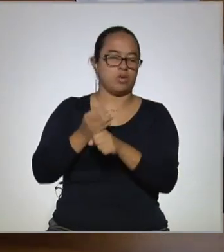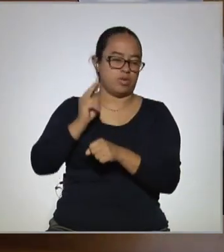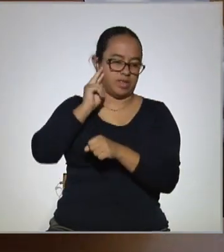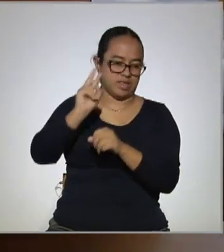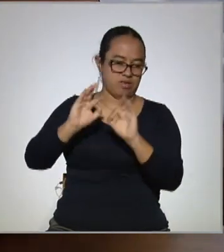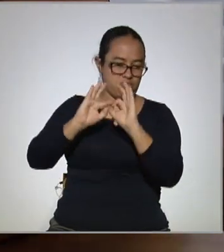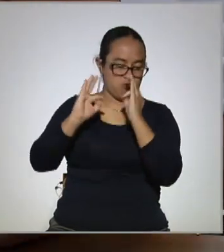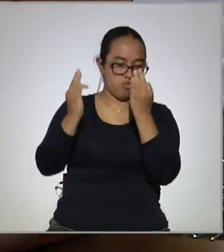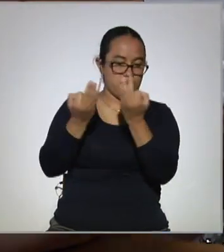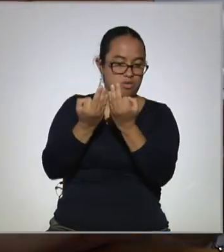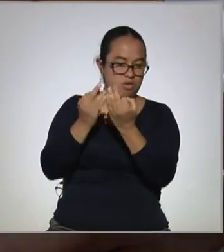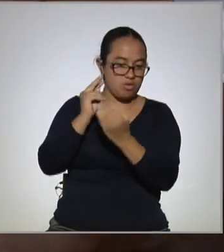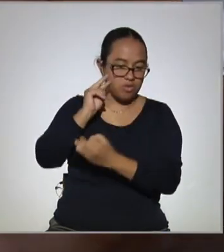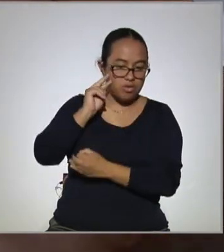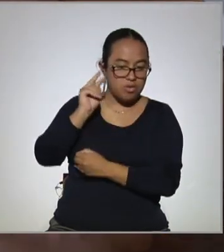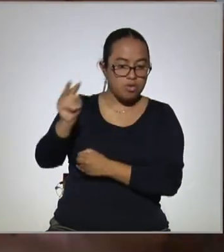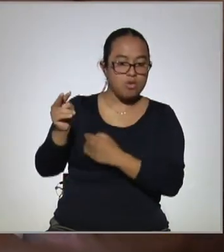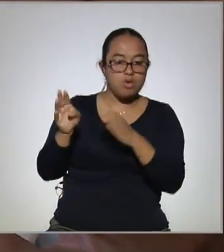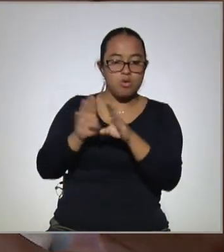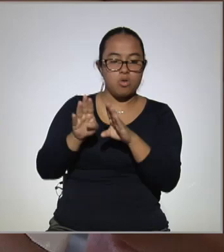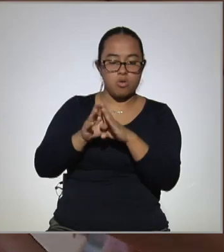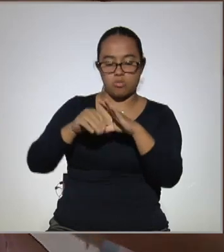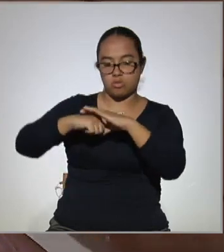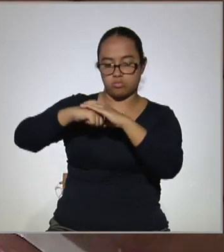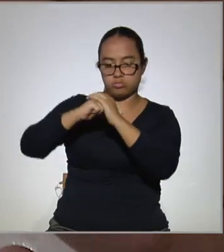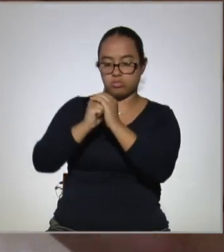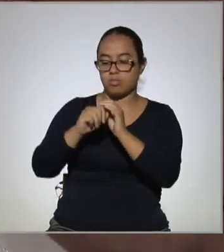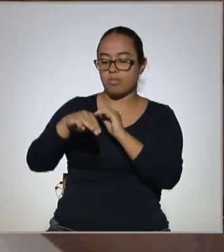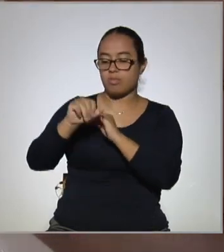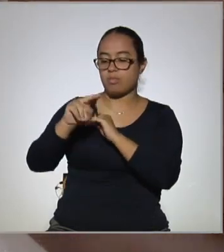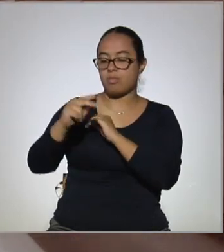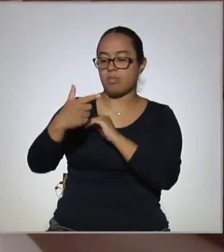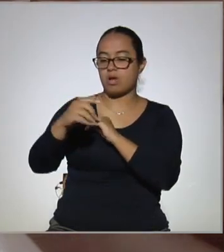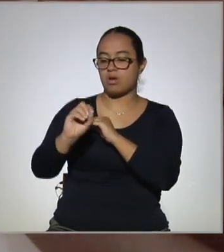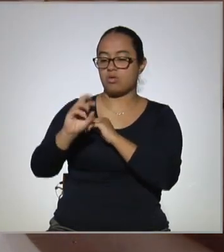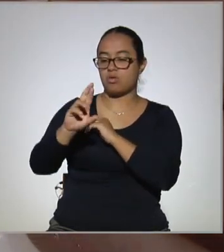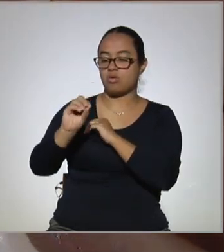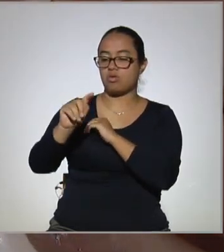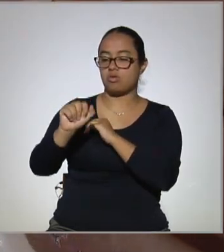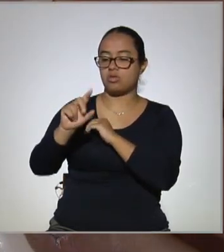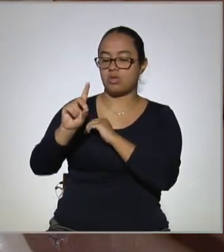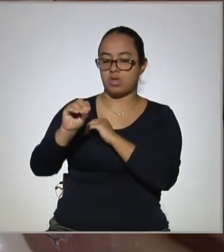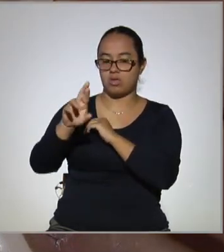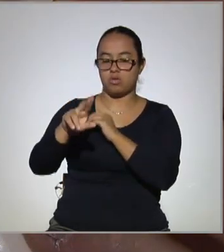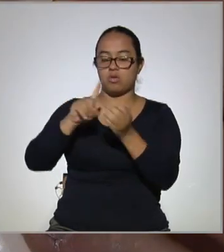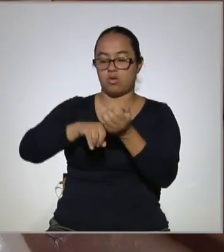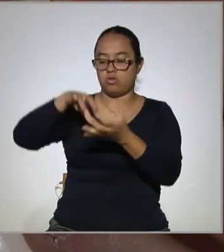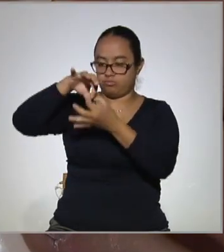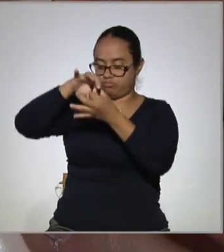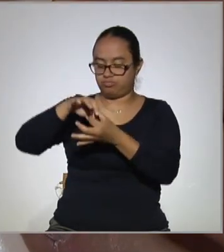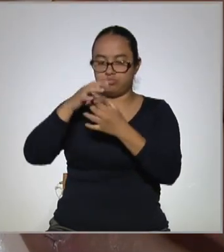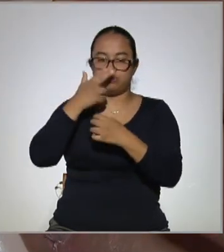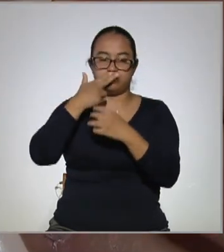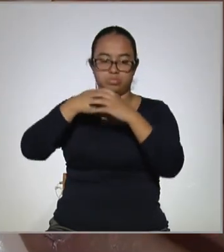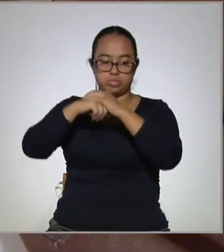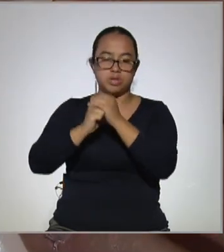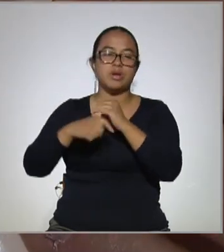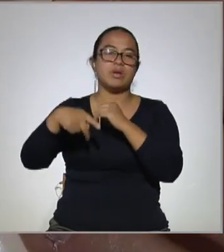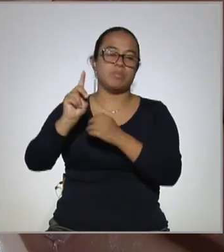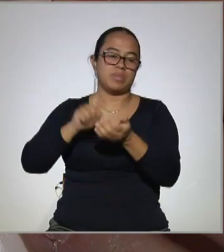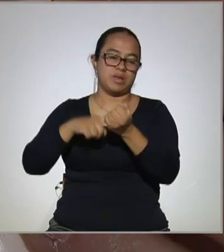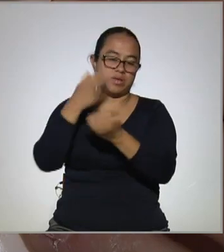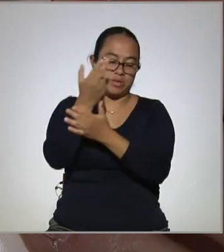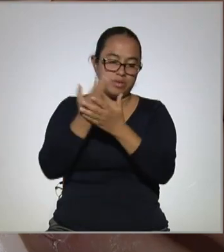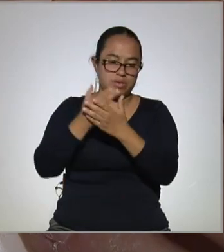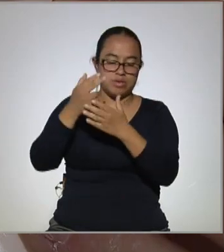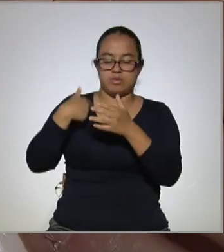claro cómo está conformado el mango rotador. Realmente es un sistema que trabaja en conjunto, pero aquí por motivos de ilustración es más fácil